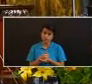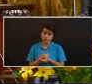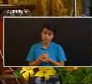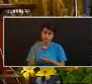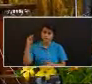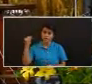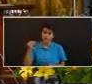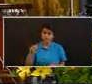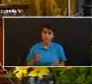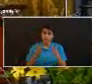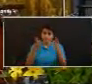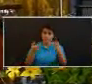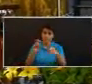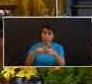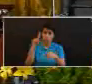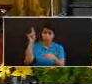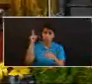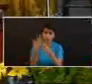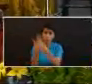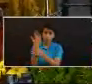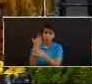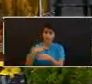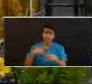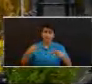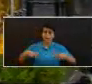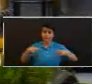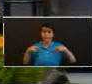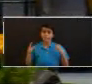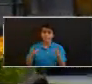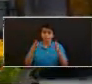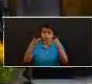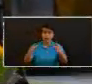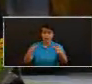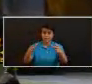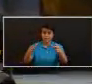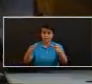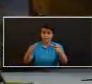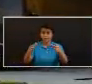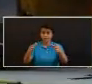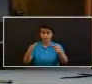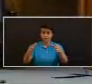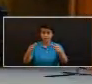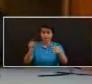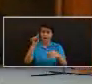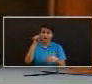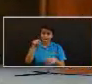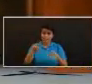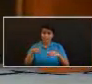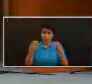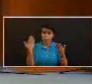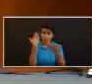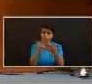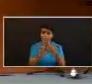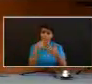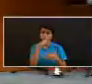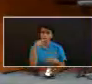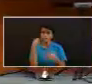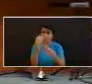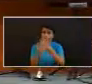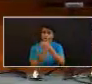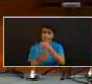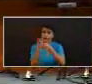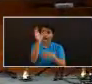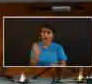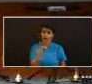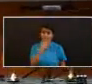que tomes en tus manos mi vida y me pongas, así como llevaste tu sangre al